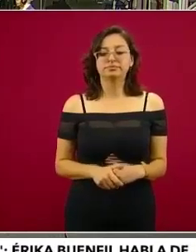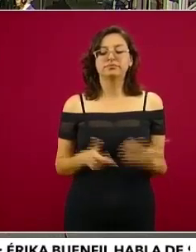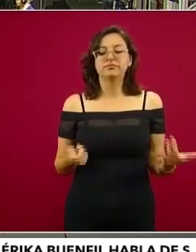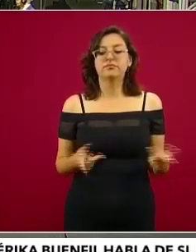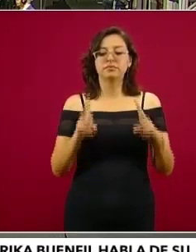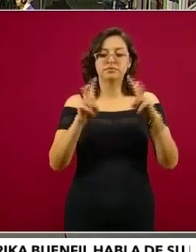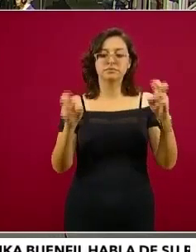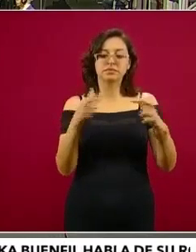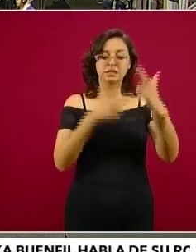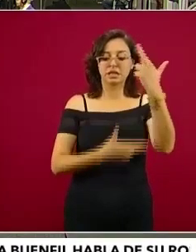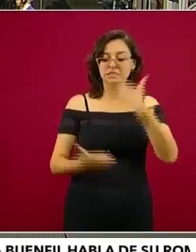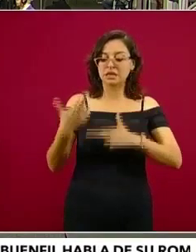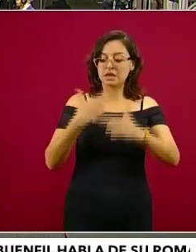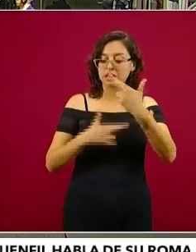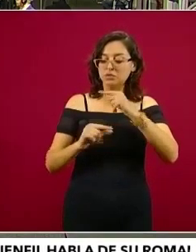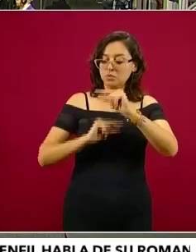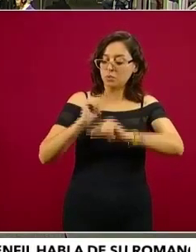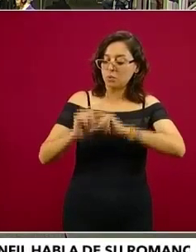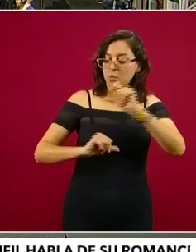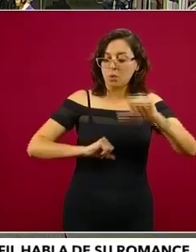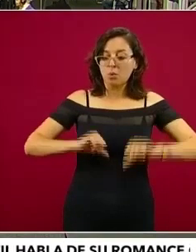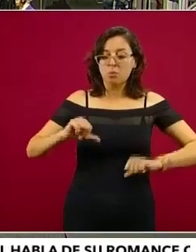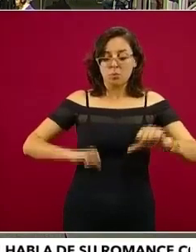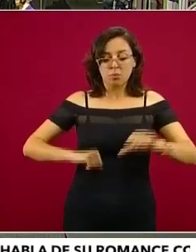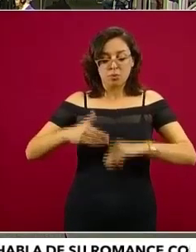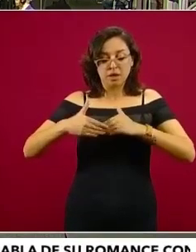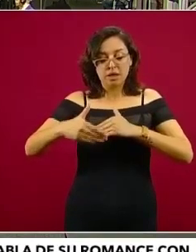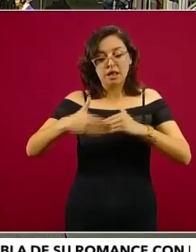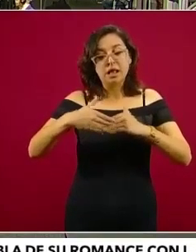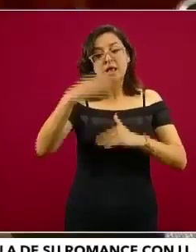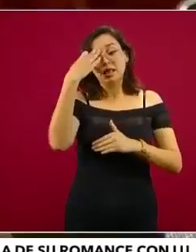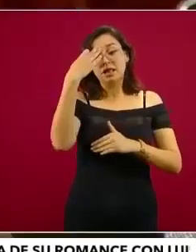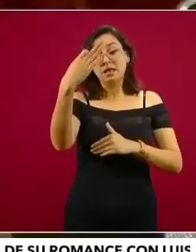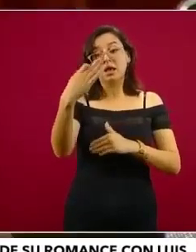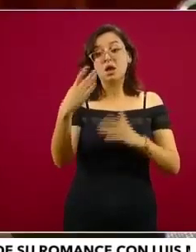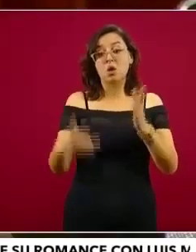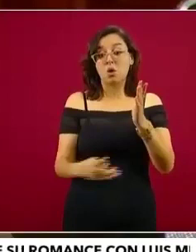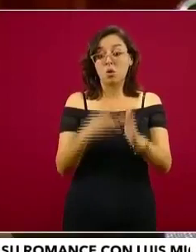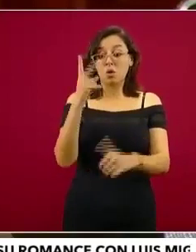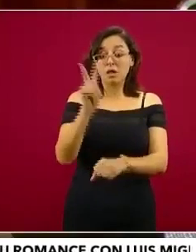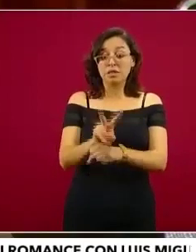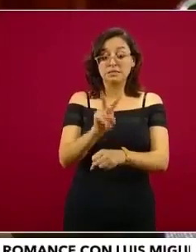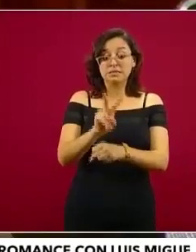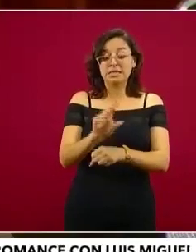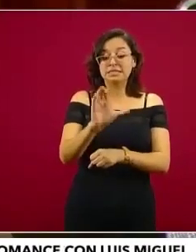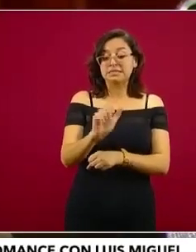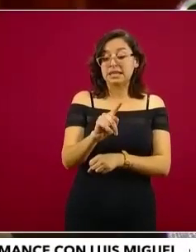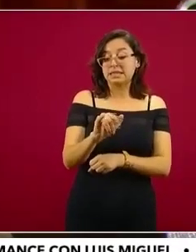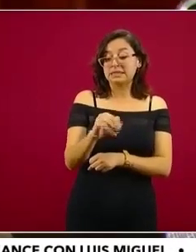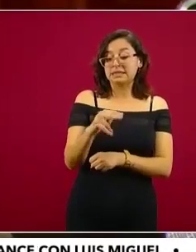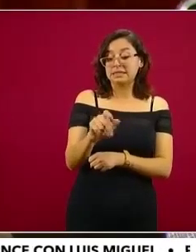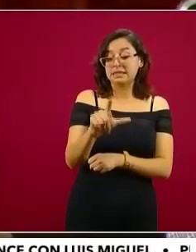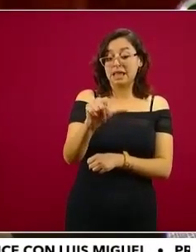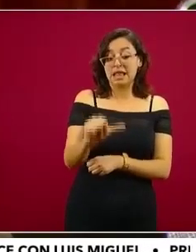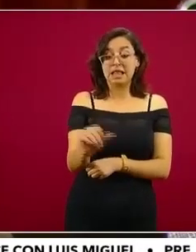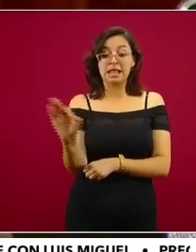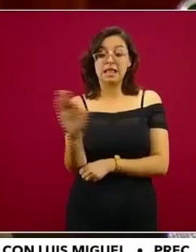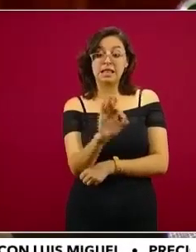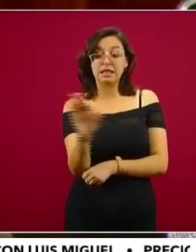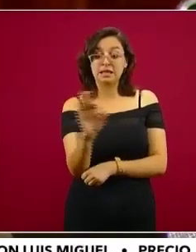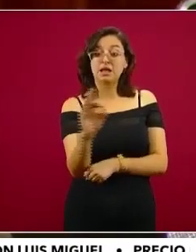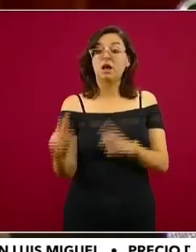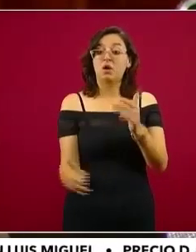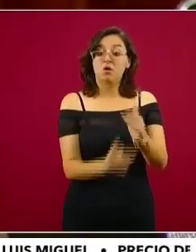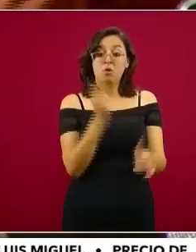escalonado, durante este tiempo se volverá al modelo de vigilancia centinela, y de ser así, de detectarse un